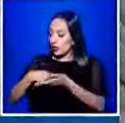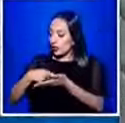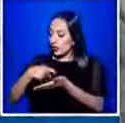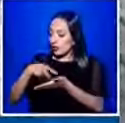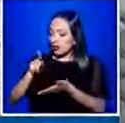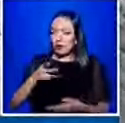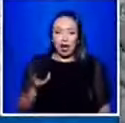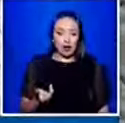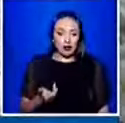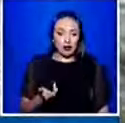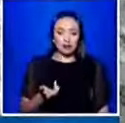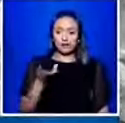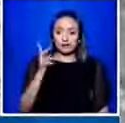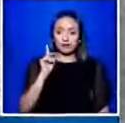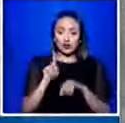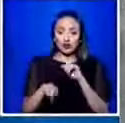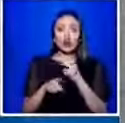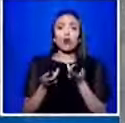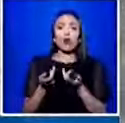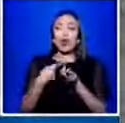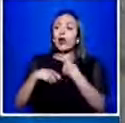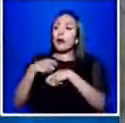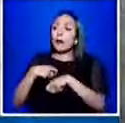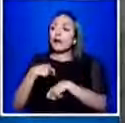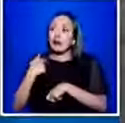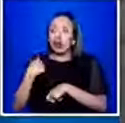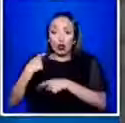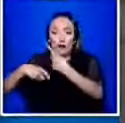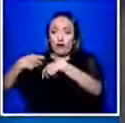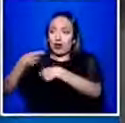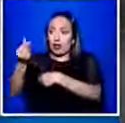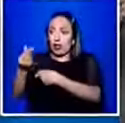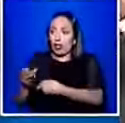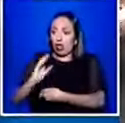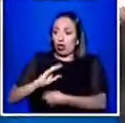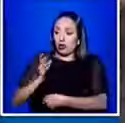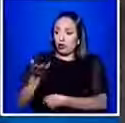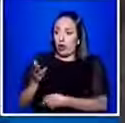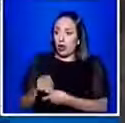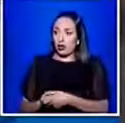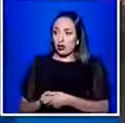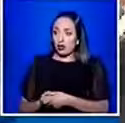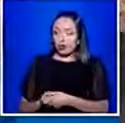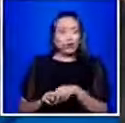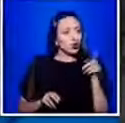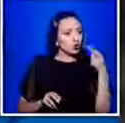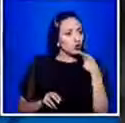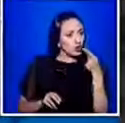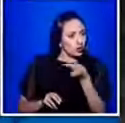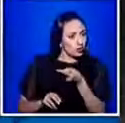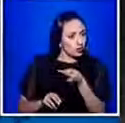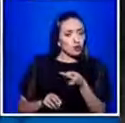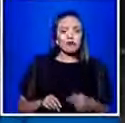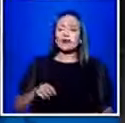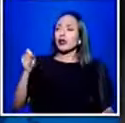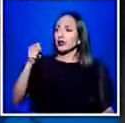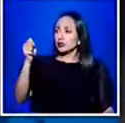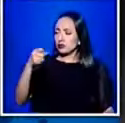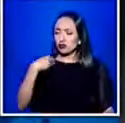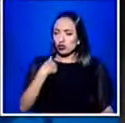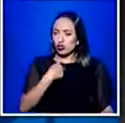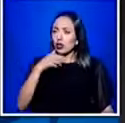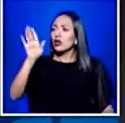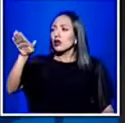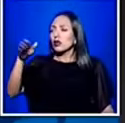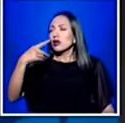cierran, no hay cómo, si no hay ventas. ¿No les han dicho a los maestros apuren alguna cosita a ustedes? Siempre se les ha, a veces